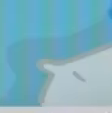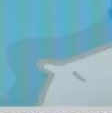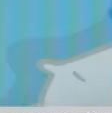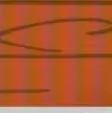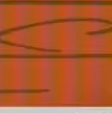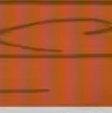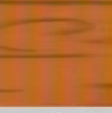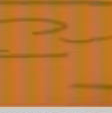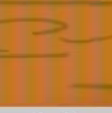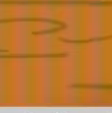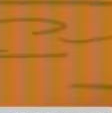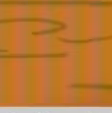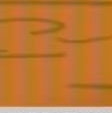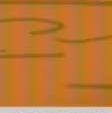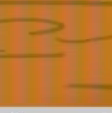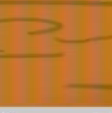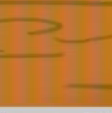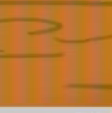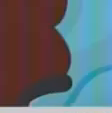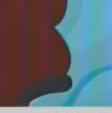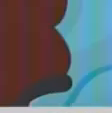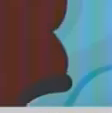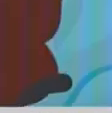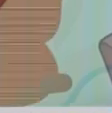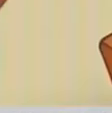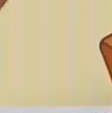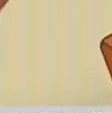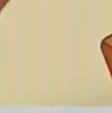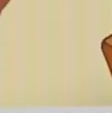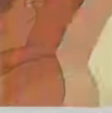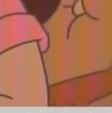con el derivado de la salud